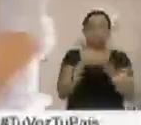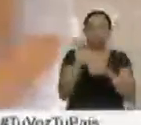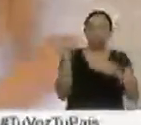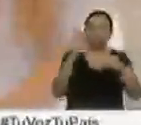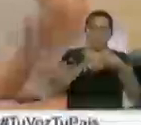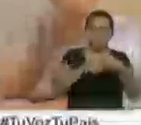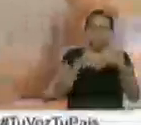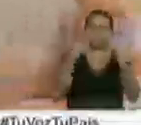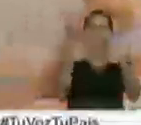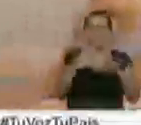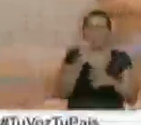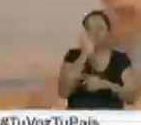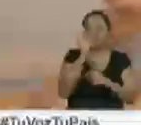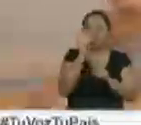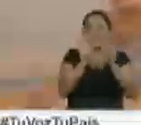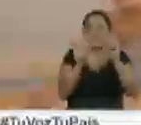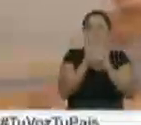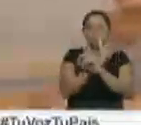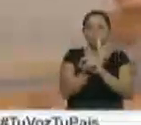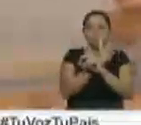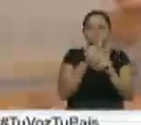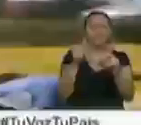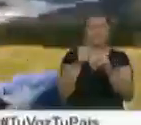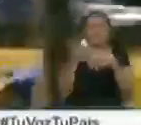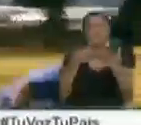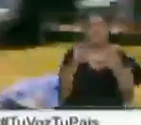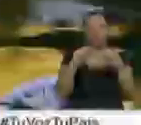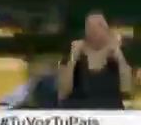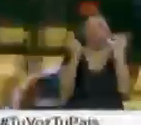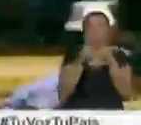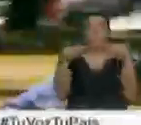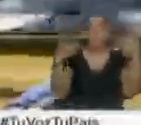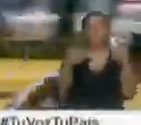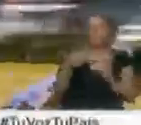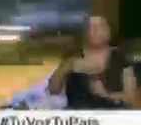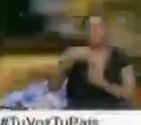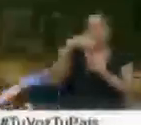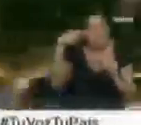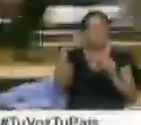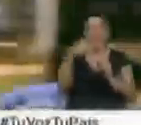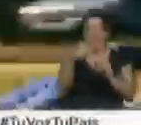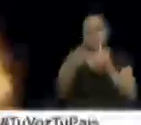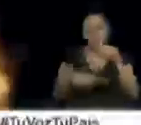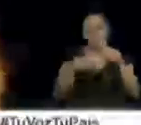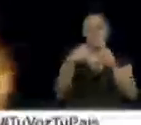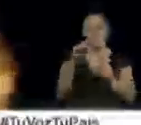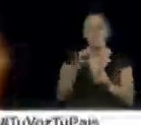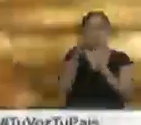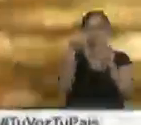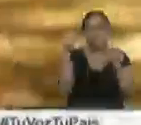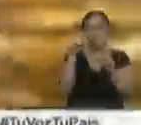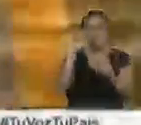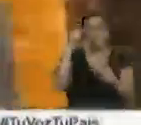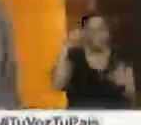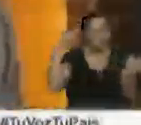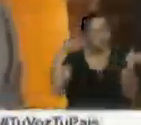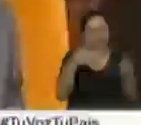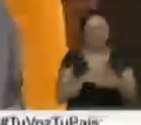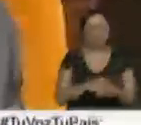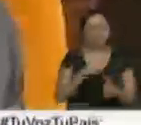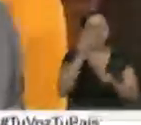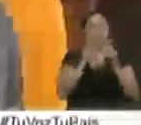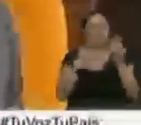la cual considera a las personas con discapacidad como un grupo de atención prioritaria y especializada. La gente con